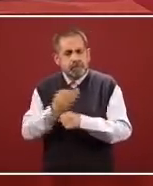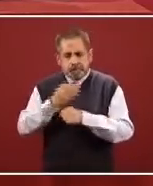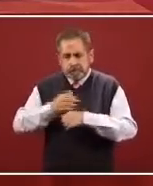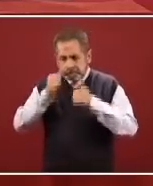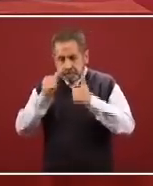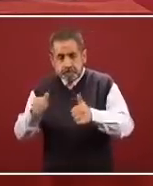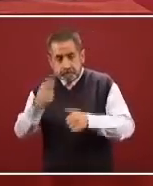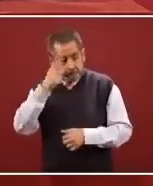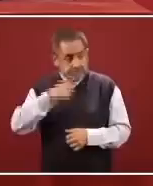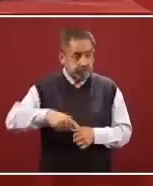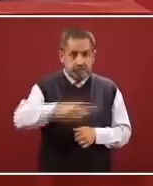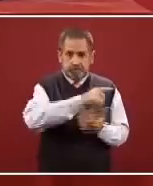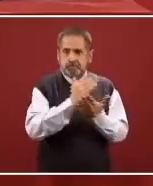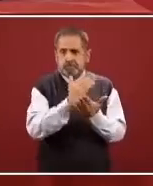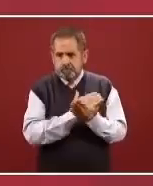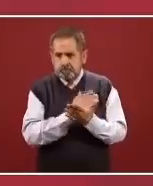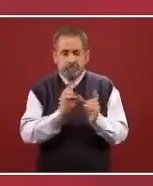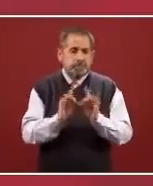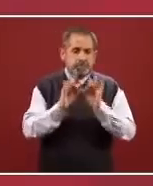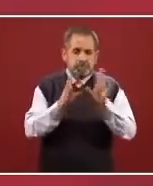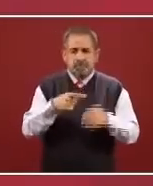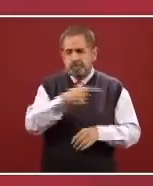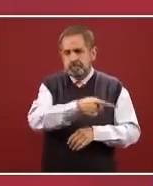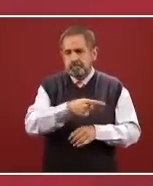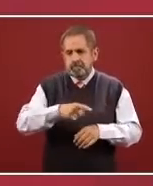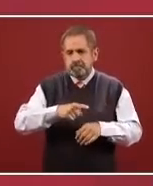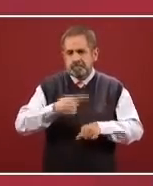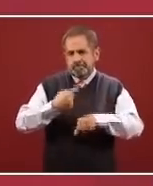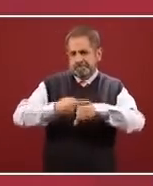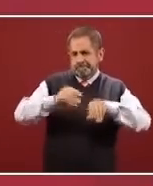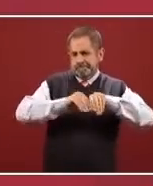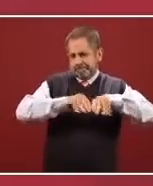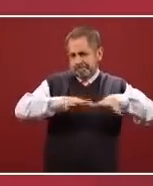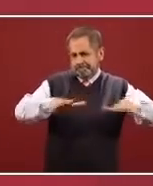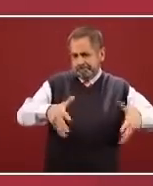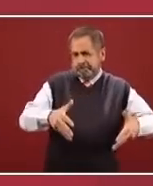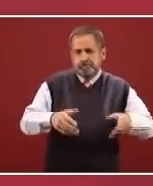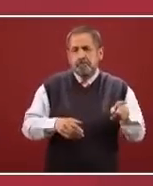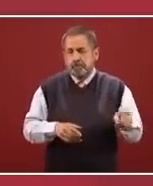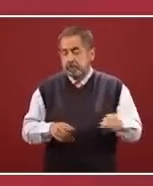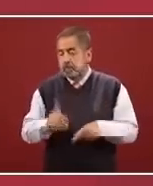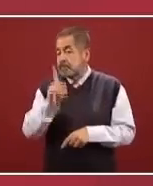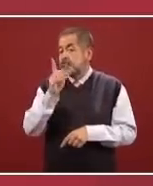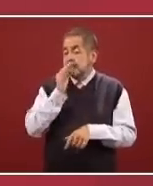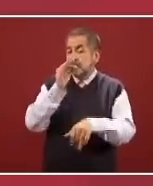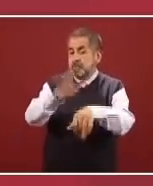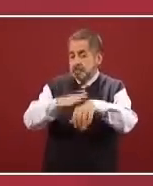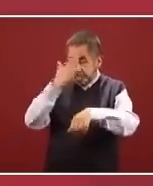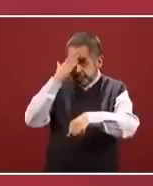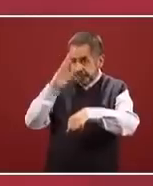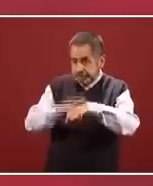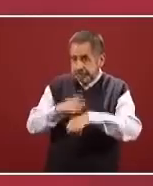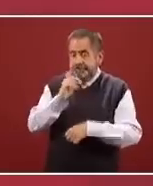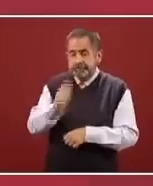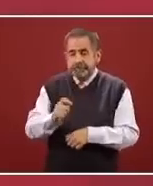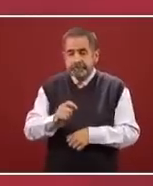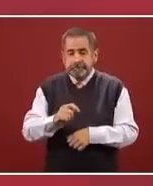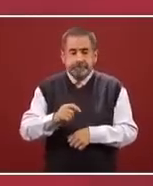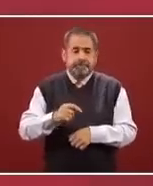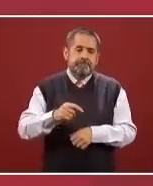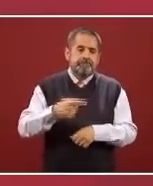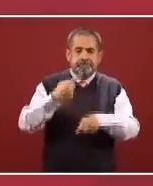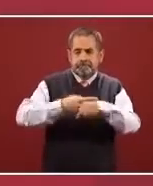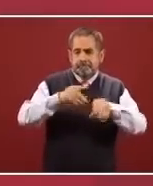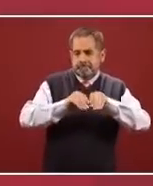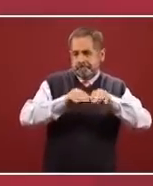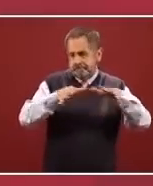de disminuir el impacto de la epidemia. Muy importante que tengan en su mente que las epidemias, las